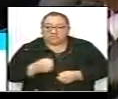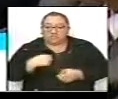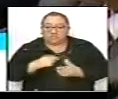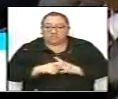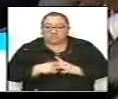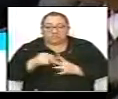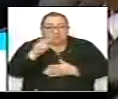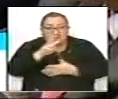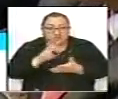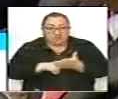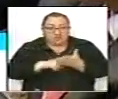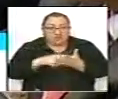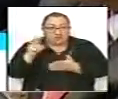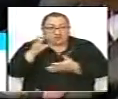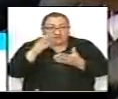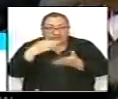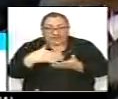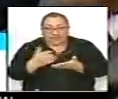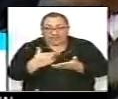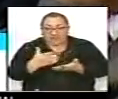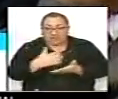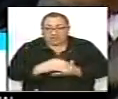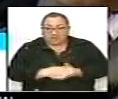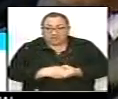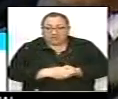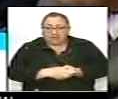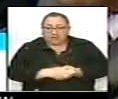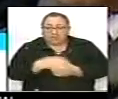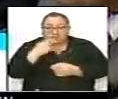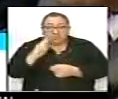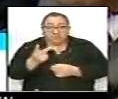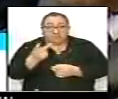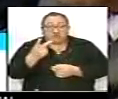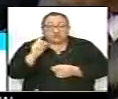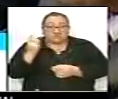leer el texto que nos alcanza, y veo que